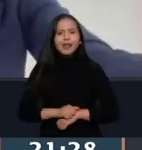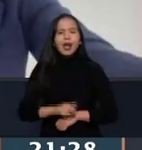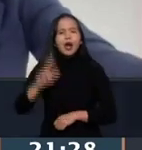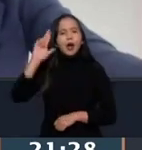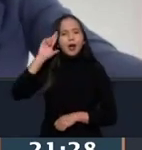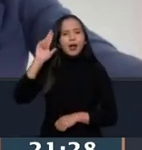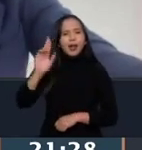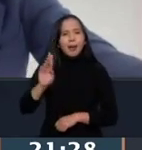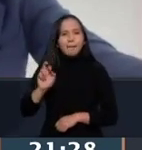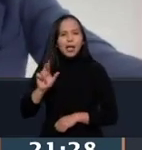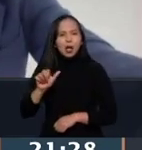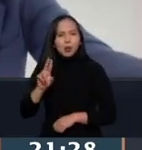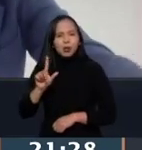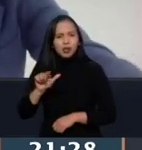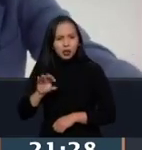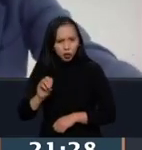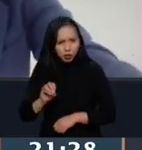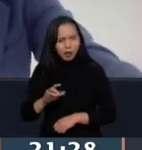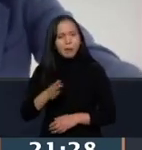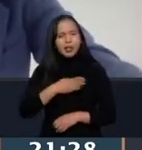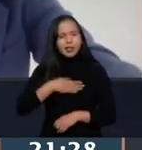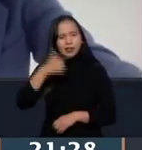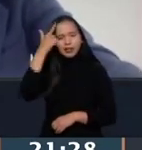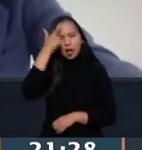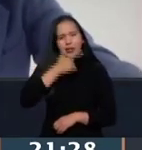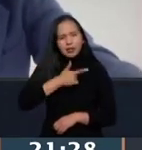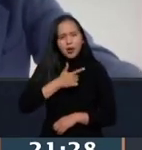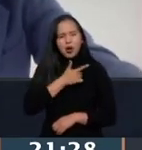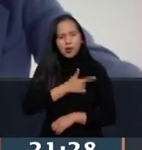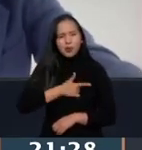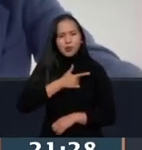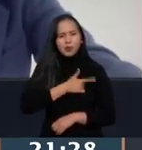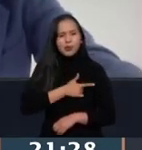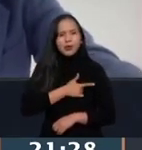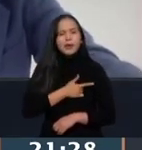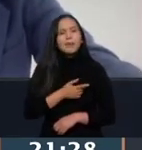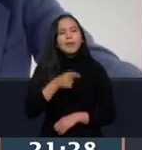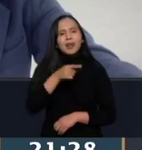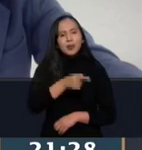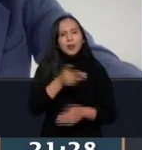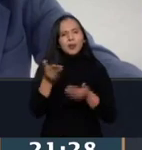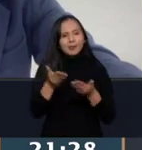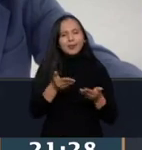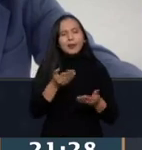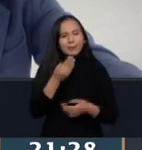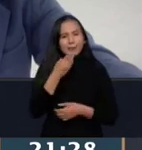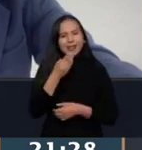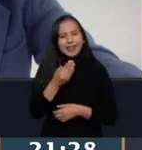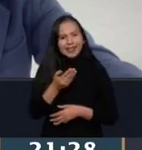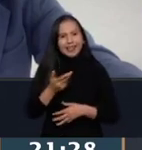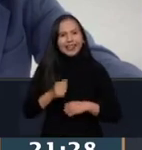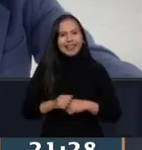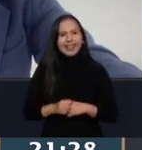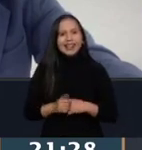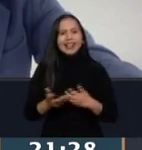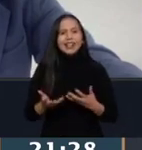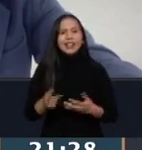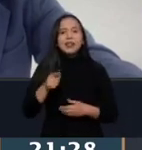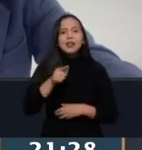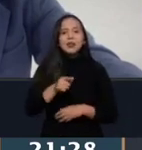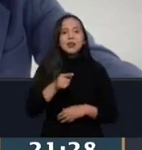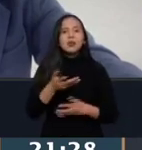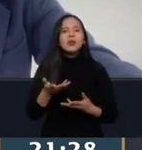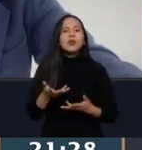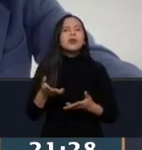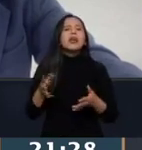Hola, Braulio, muy buenas noches a todas y todos, un gusto. Qué bueno que nos acompañas, nos tenías un poquito abandonados. Cuéntanos qué traes